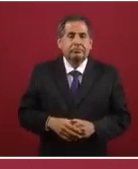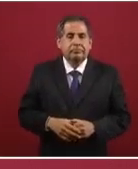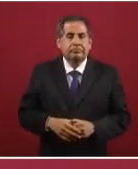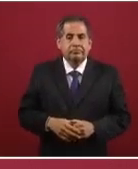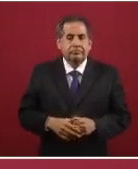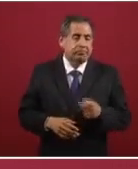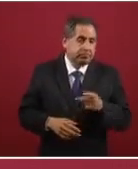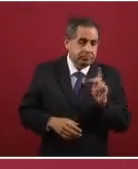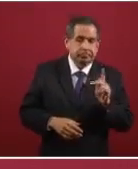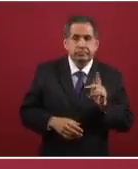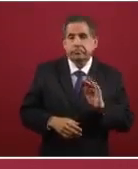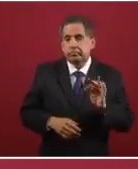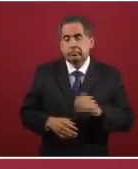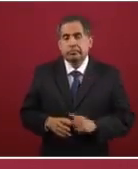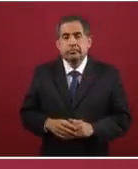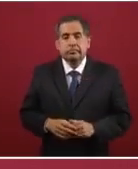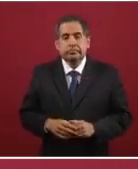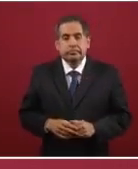Pero